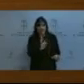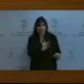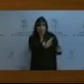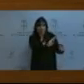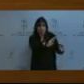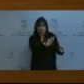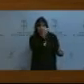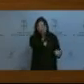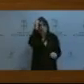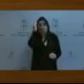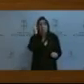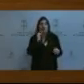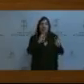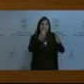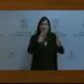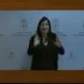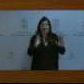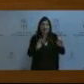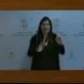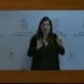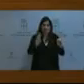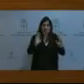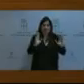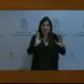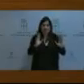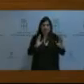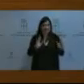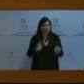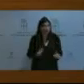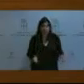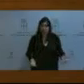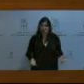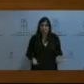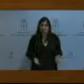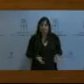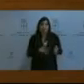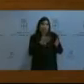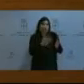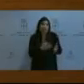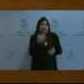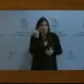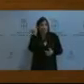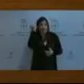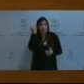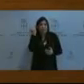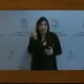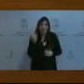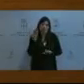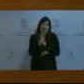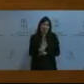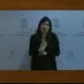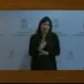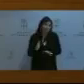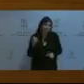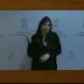mire, registren tantas veces como quieran su iniciativa para la etapa de educación